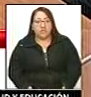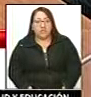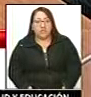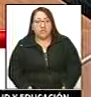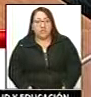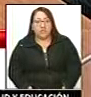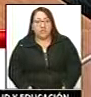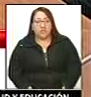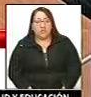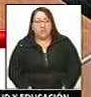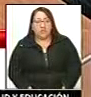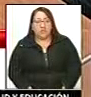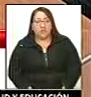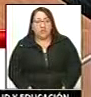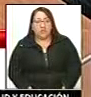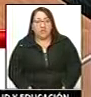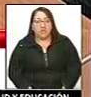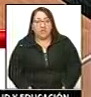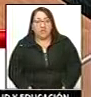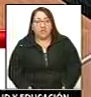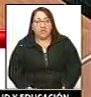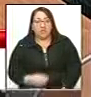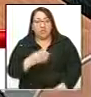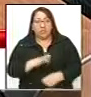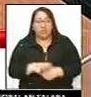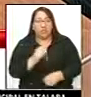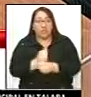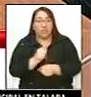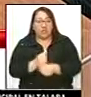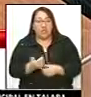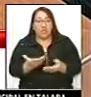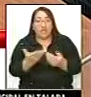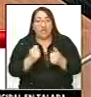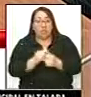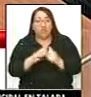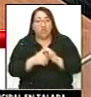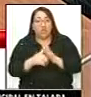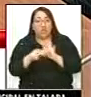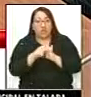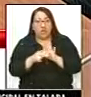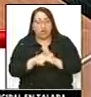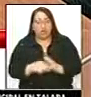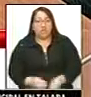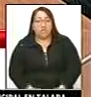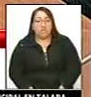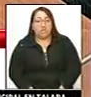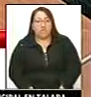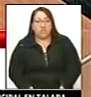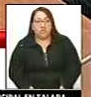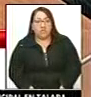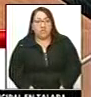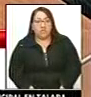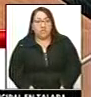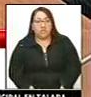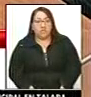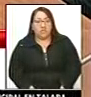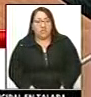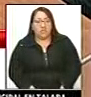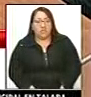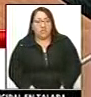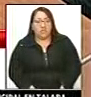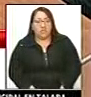es que cumplen, ¿no?, con las obligaciones contenidas, ¿no?, en las normas de escolar, ¿no? Del sector